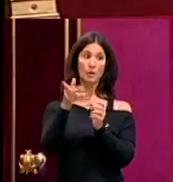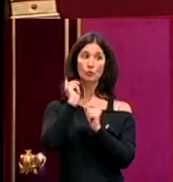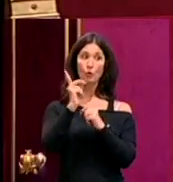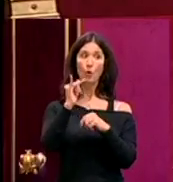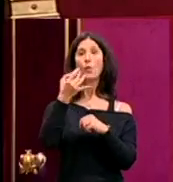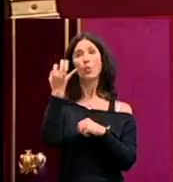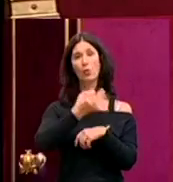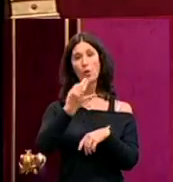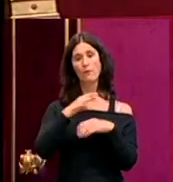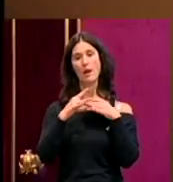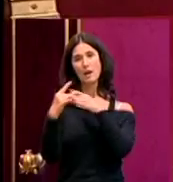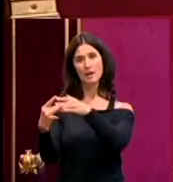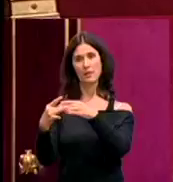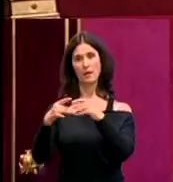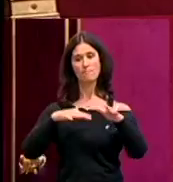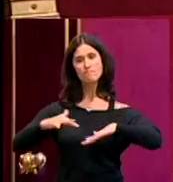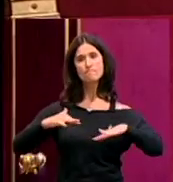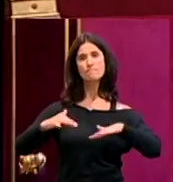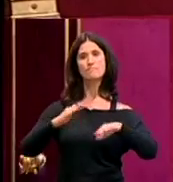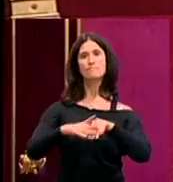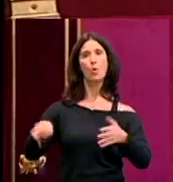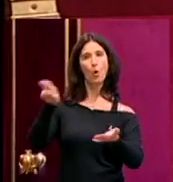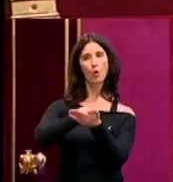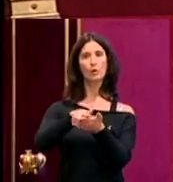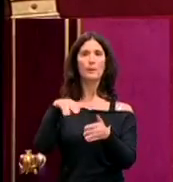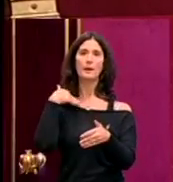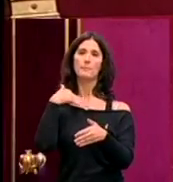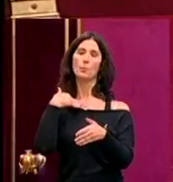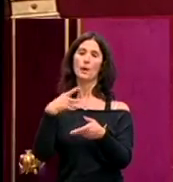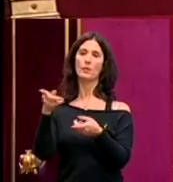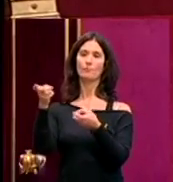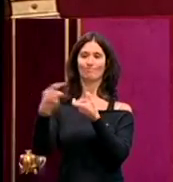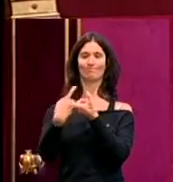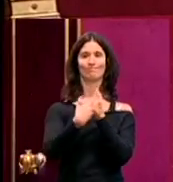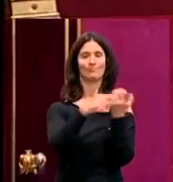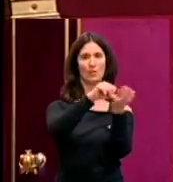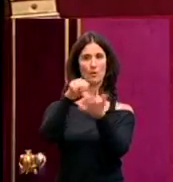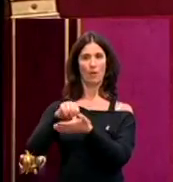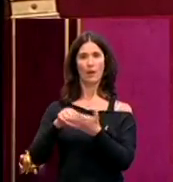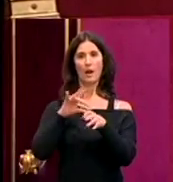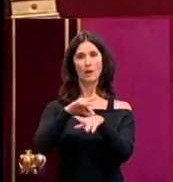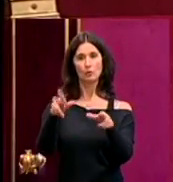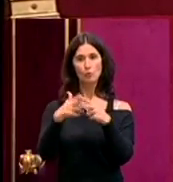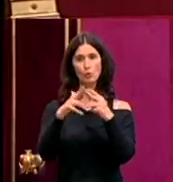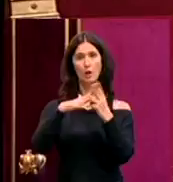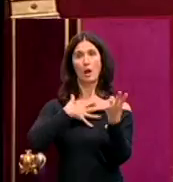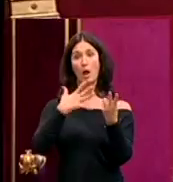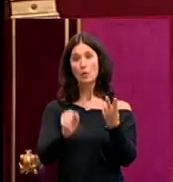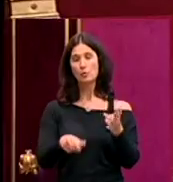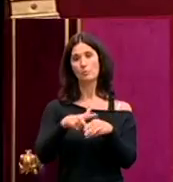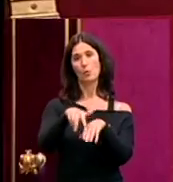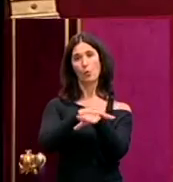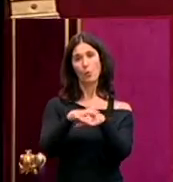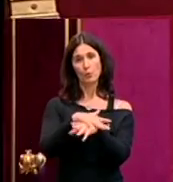el motor que lidere la necesaria recuperación de la implicación de la ciudadanía, de los agentes sociales, de los ayuntamientos y de los gobiernos